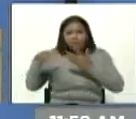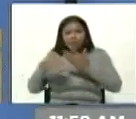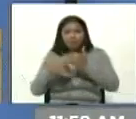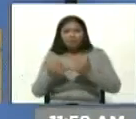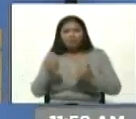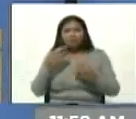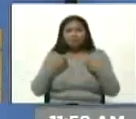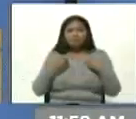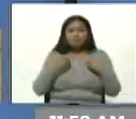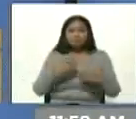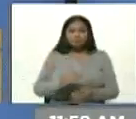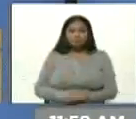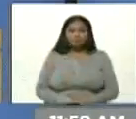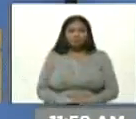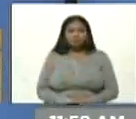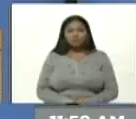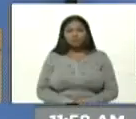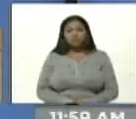allí.